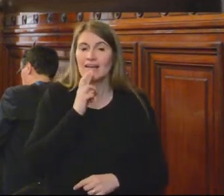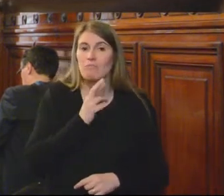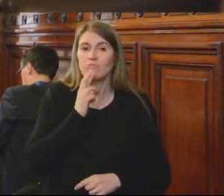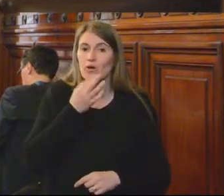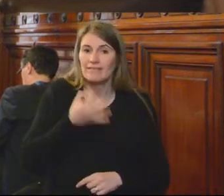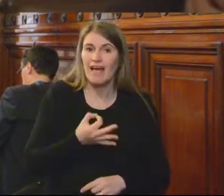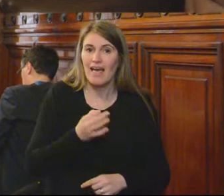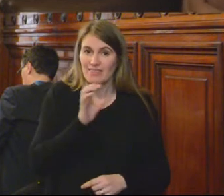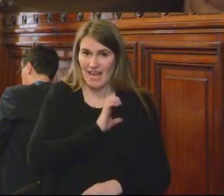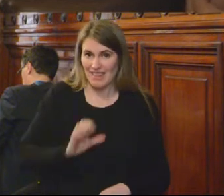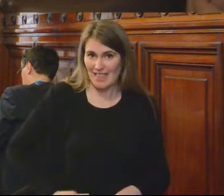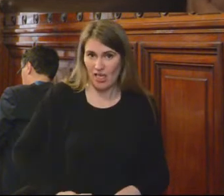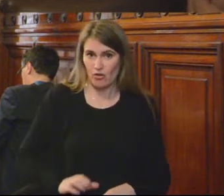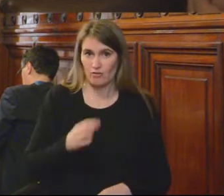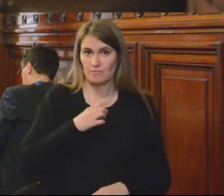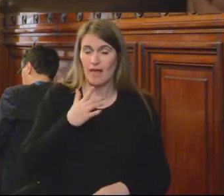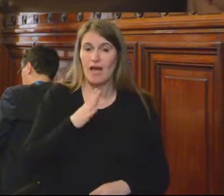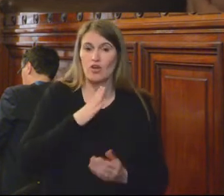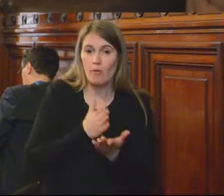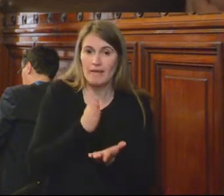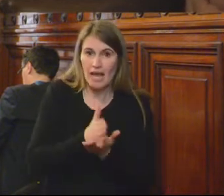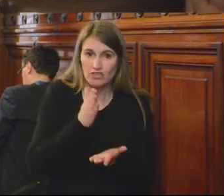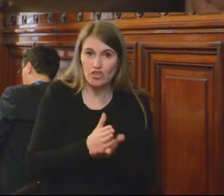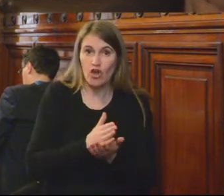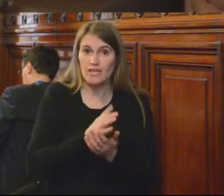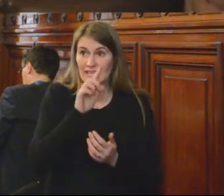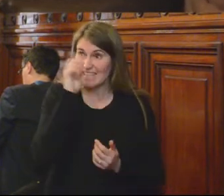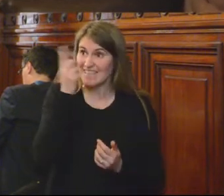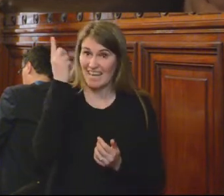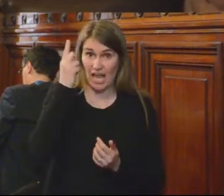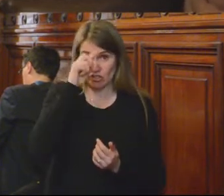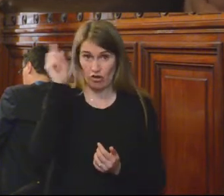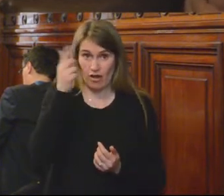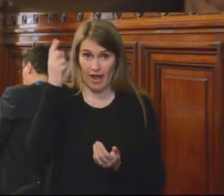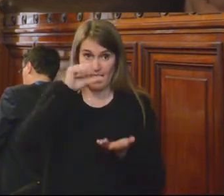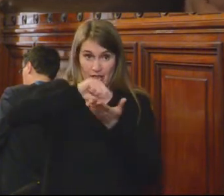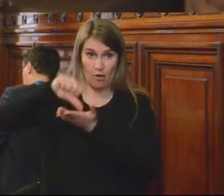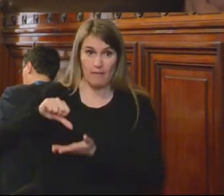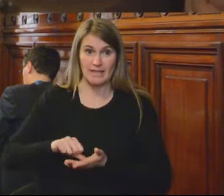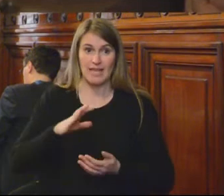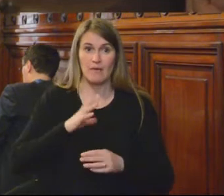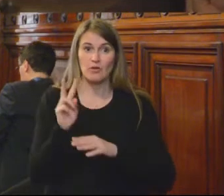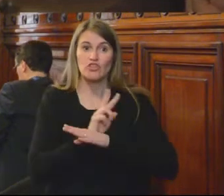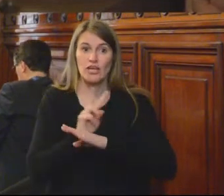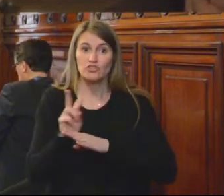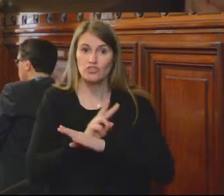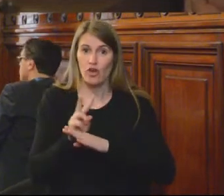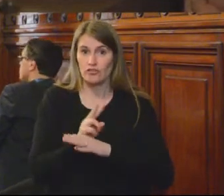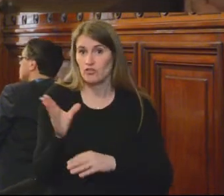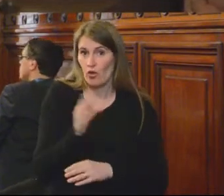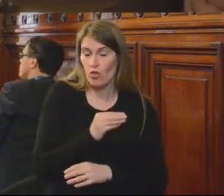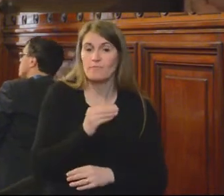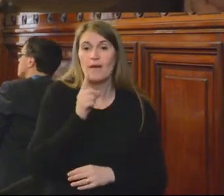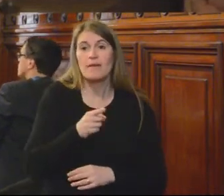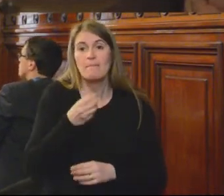podamos recibir la ayuda y la cooperación internacional necesaria y suficiente que permita brindar protección a los más vulnerables y evite la pérdida